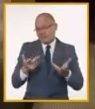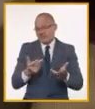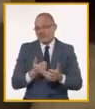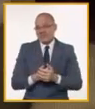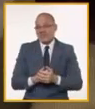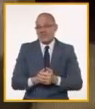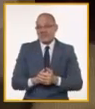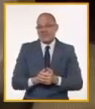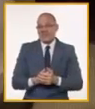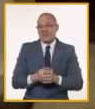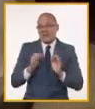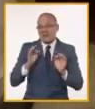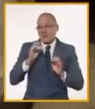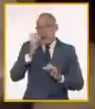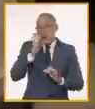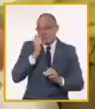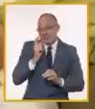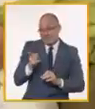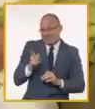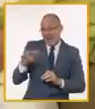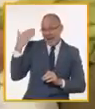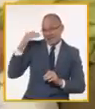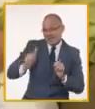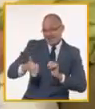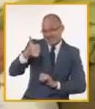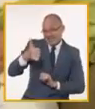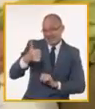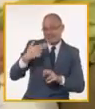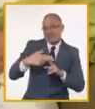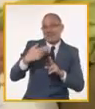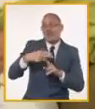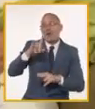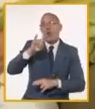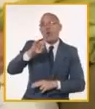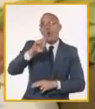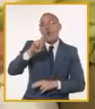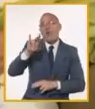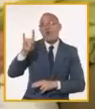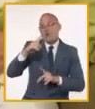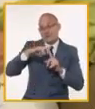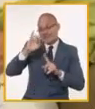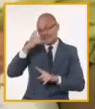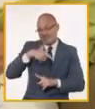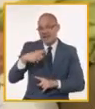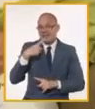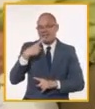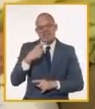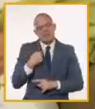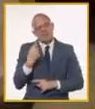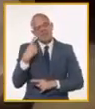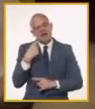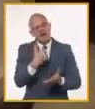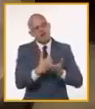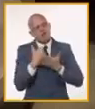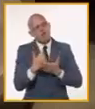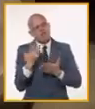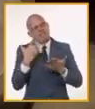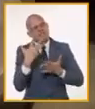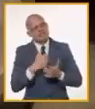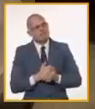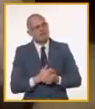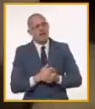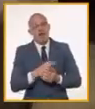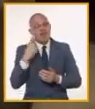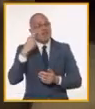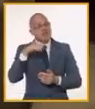el Urrutia, el presidente Urrutia. Y usted es el que va de ayudante. Yo estaba ahí y Raúl así